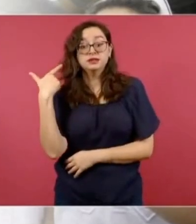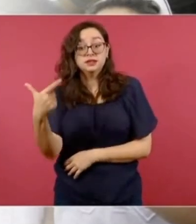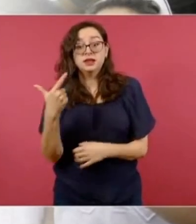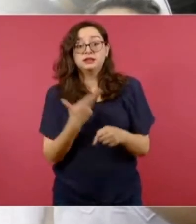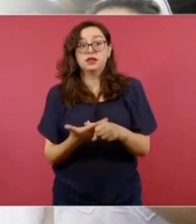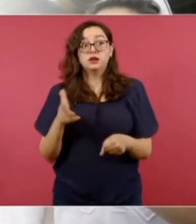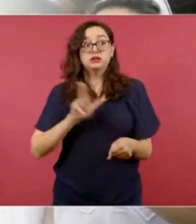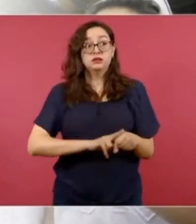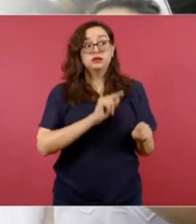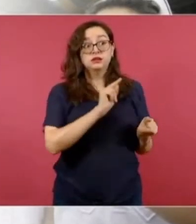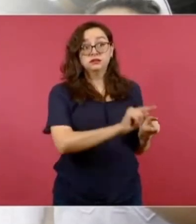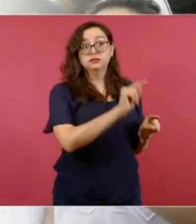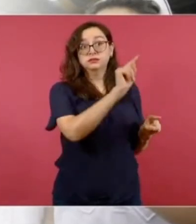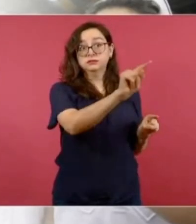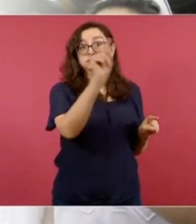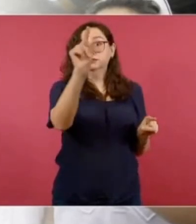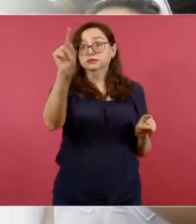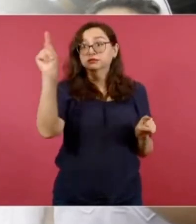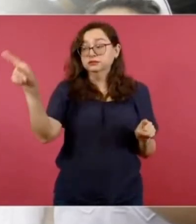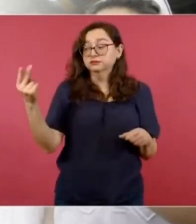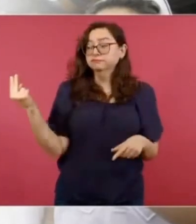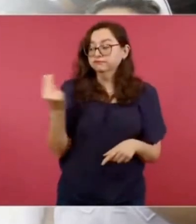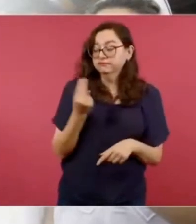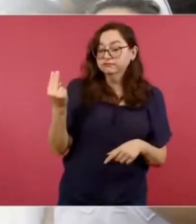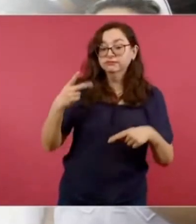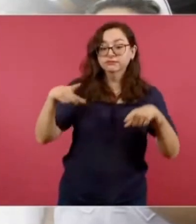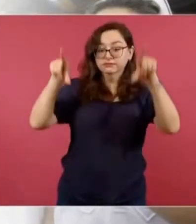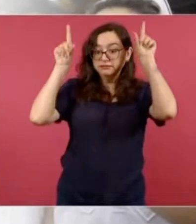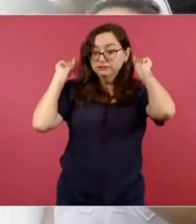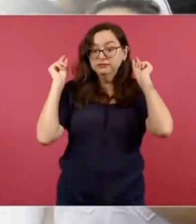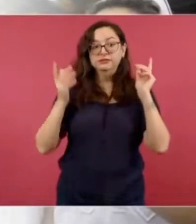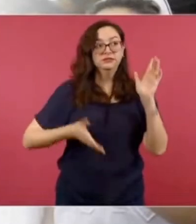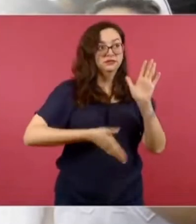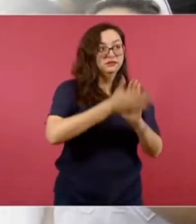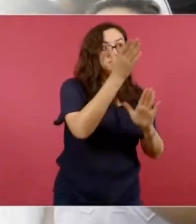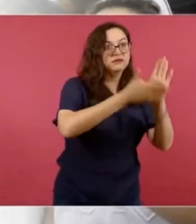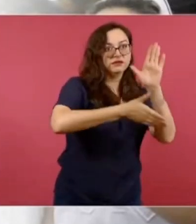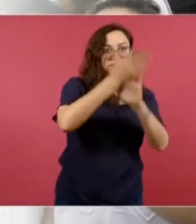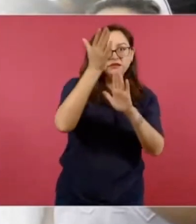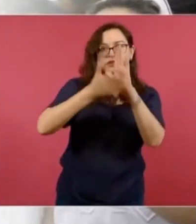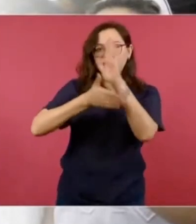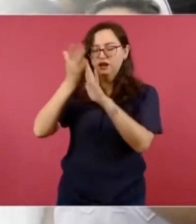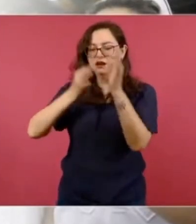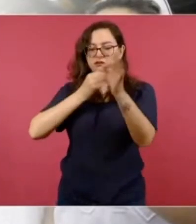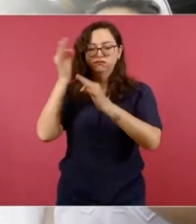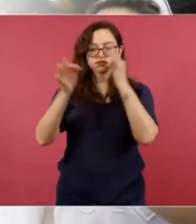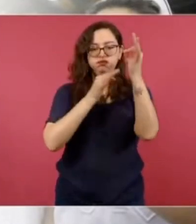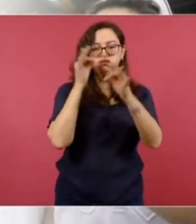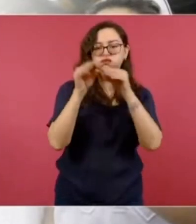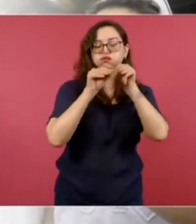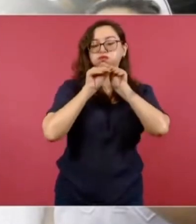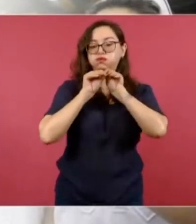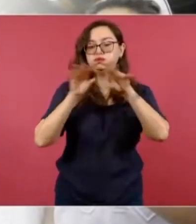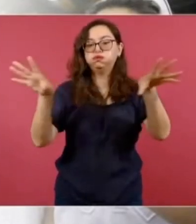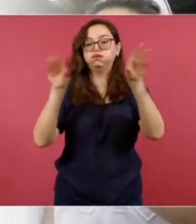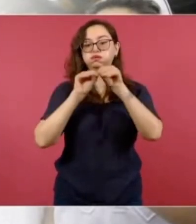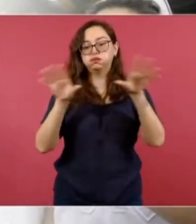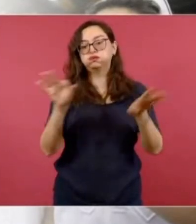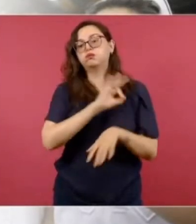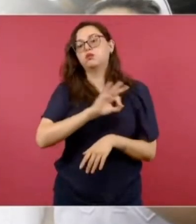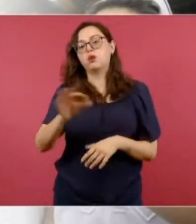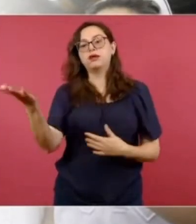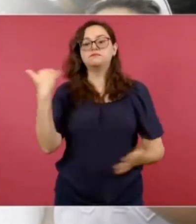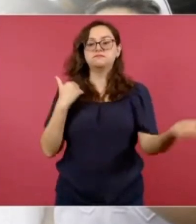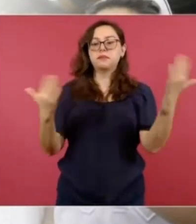énfasis porque nos hacen falta todavía registros. Creemos que dando una buena difusión podemos contar con las enfermeras